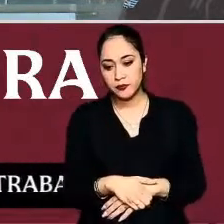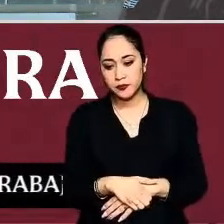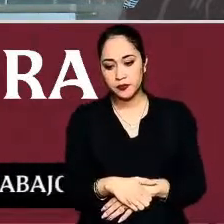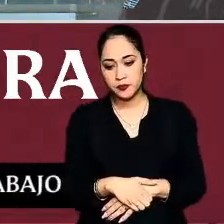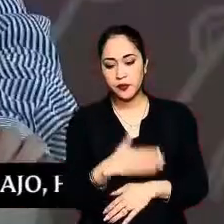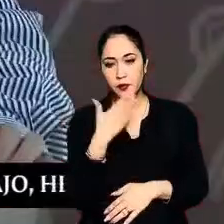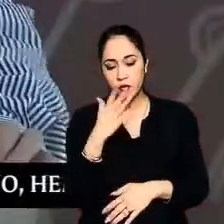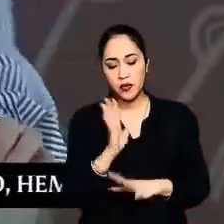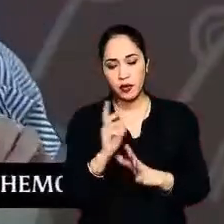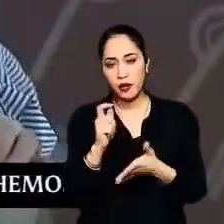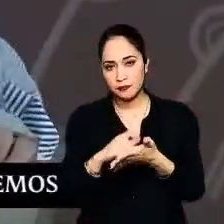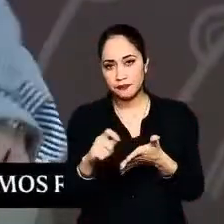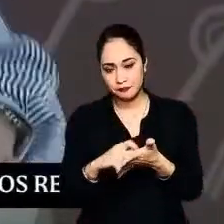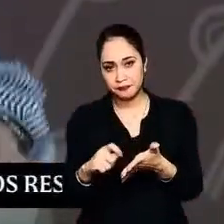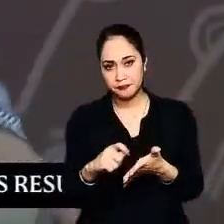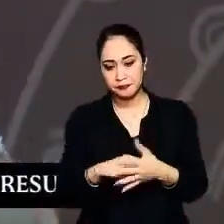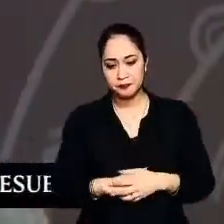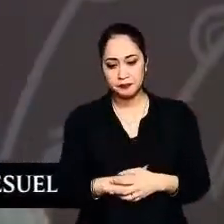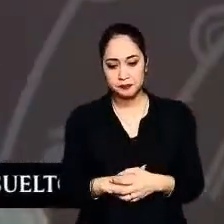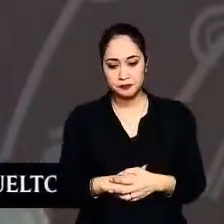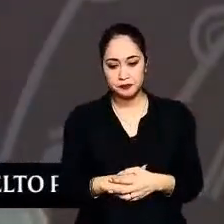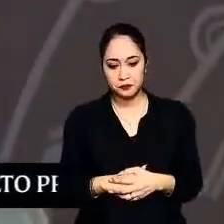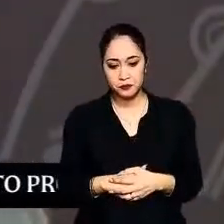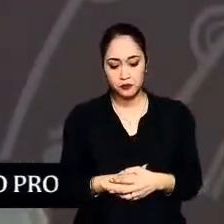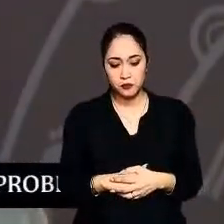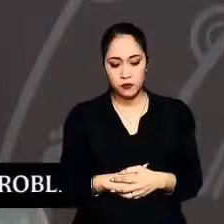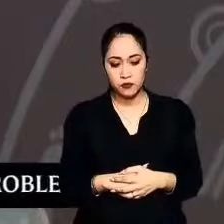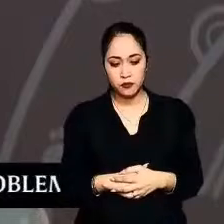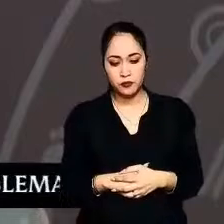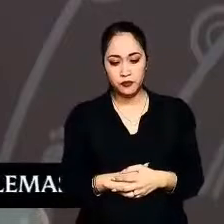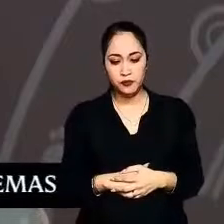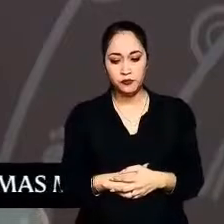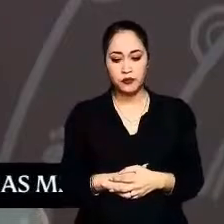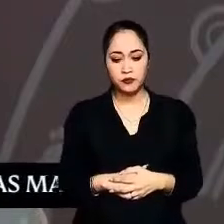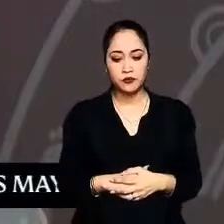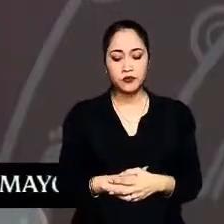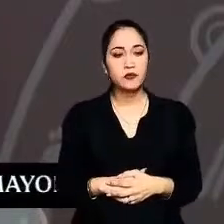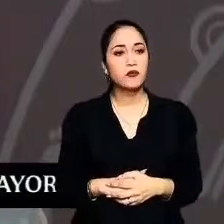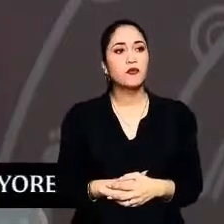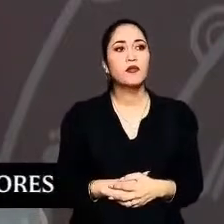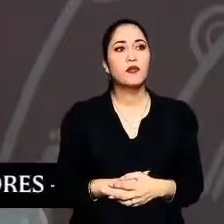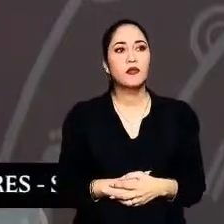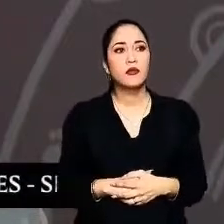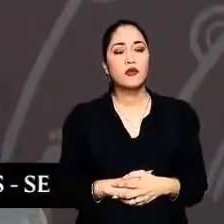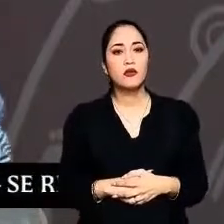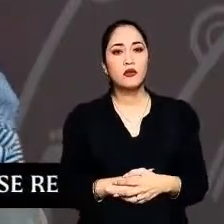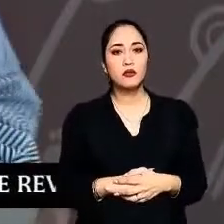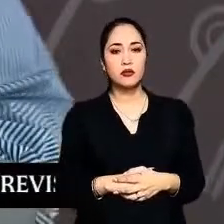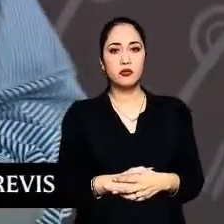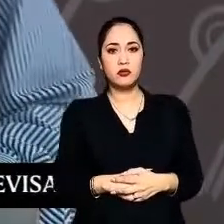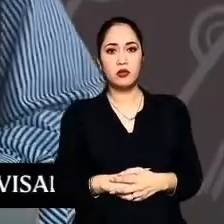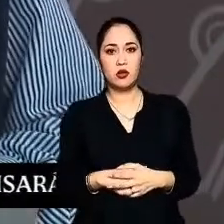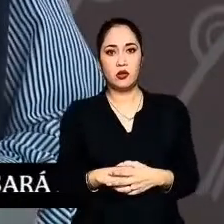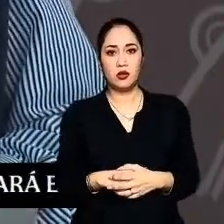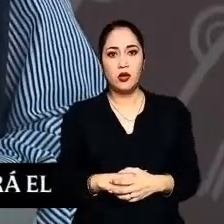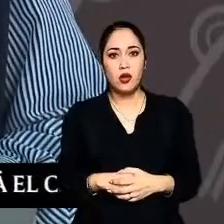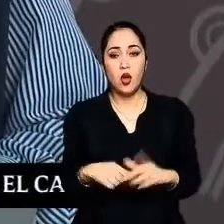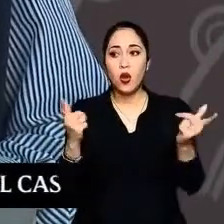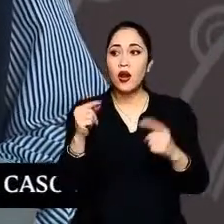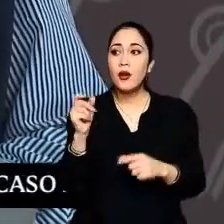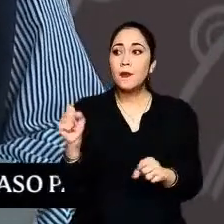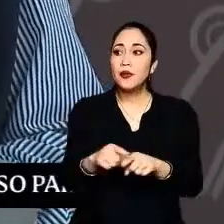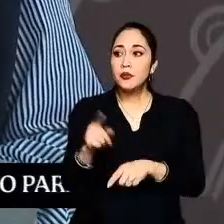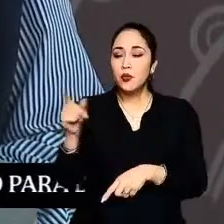lo noté. Y espero que el funcionario del área también lo haya notado. José Luis,